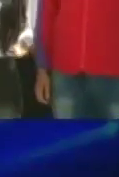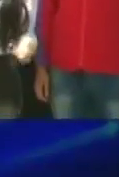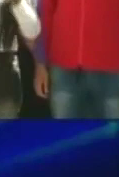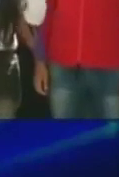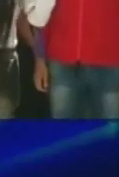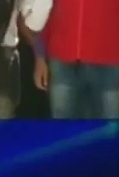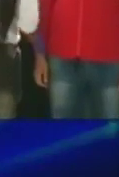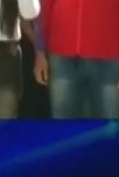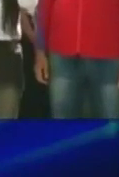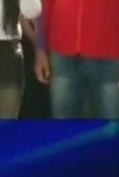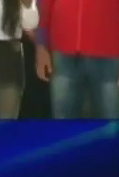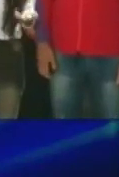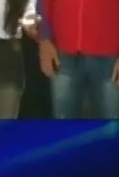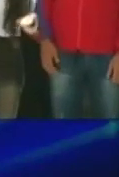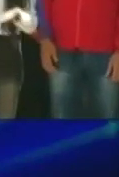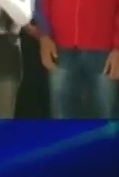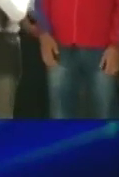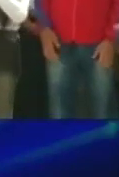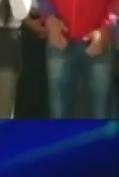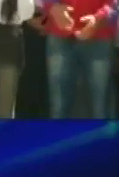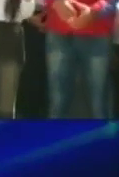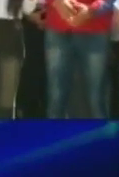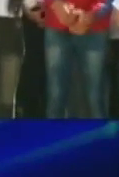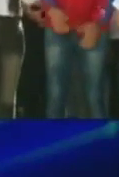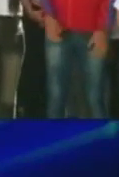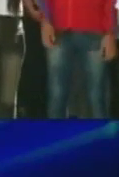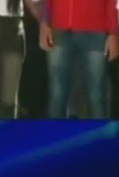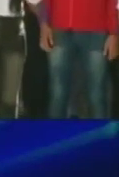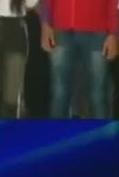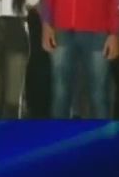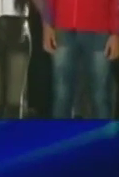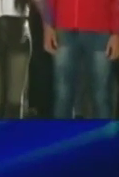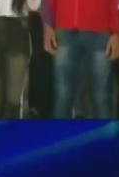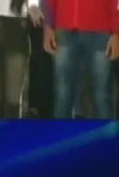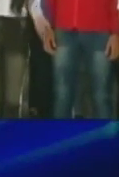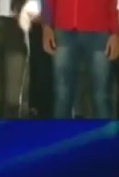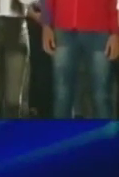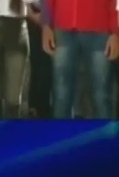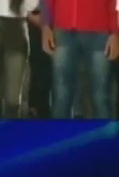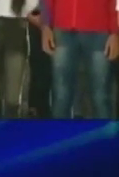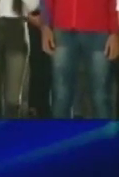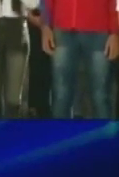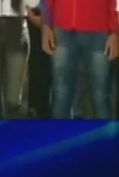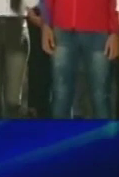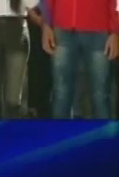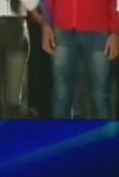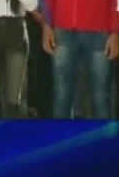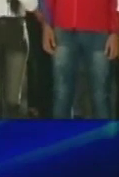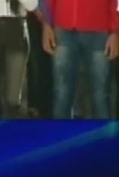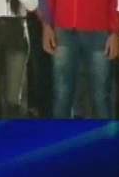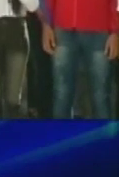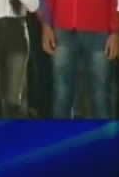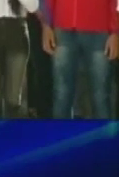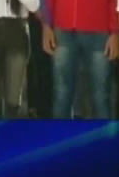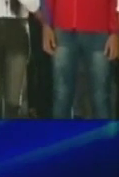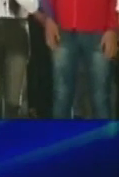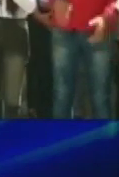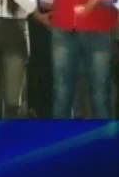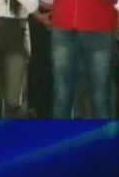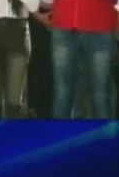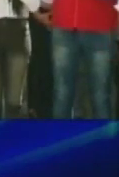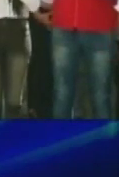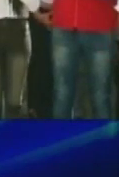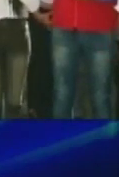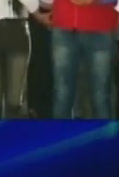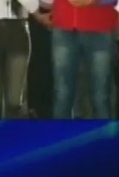comunidad universitaria le hacemos extensiva la invitación. Vamos a estar a todo el pueblo de Venezuela y usted, presidente, que nos acompañe. Aquí seguimos trabajando y un